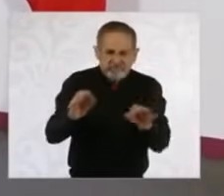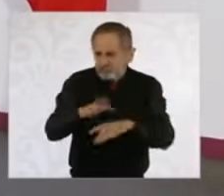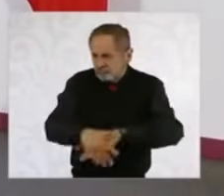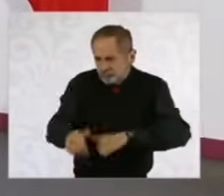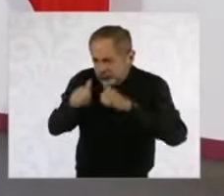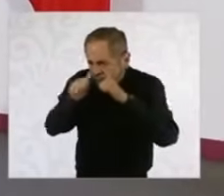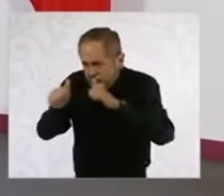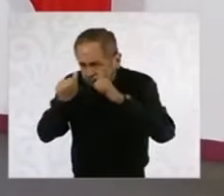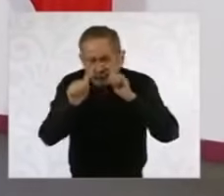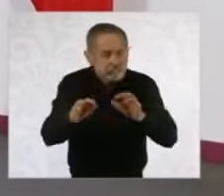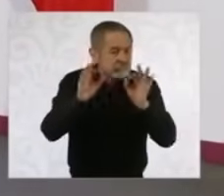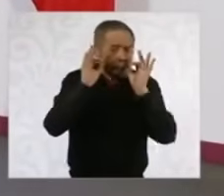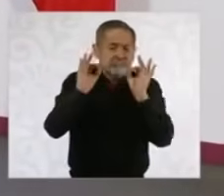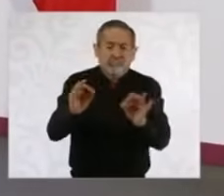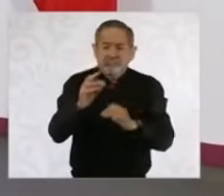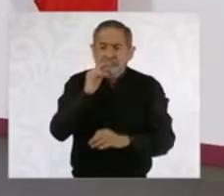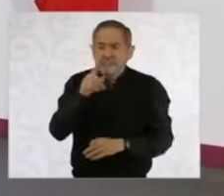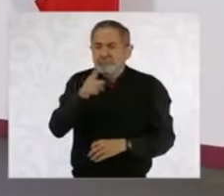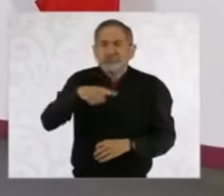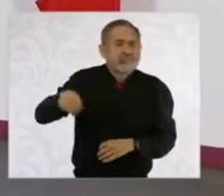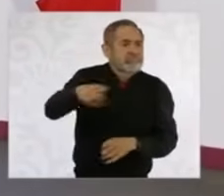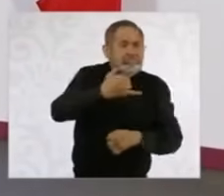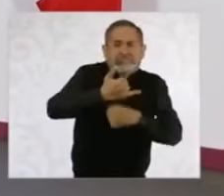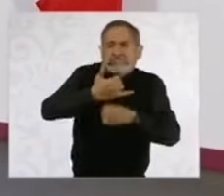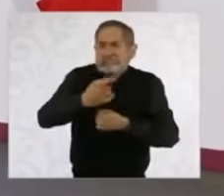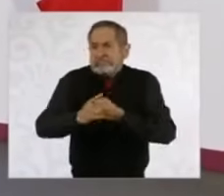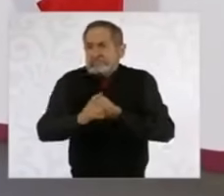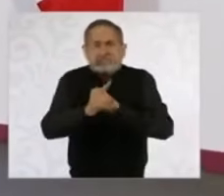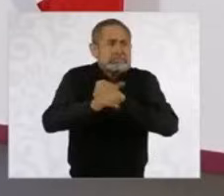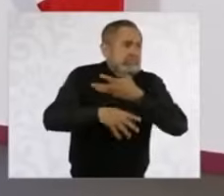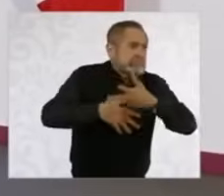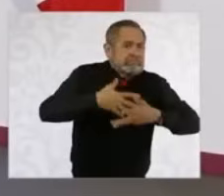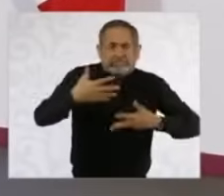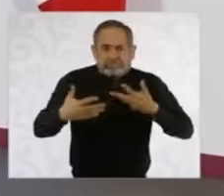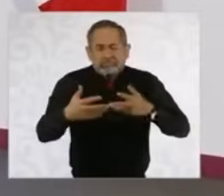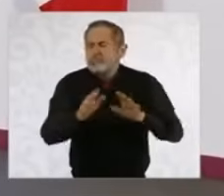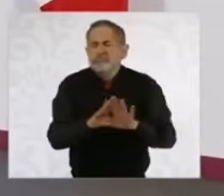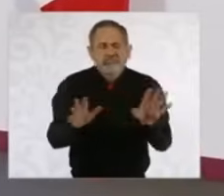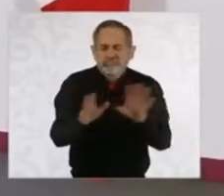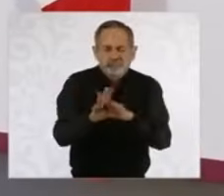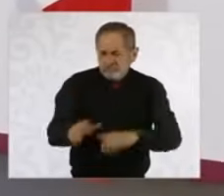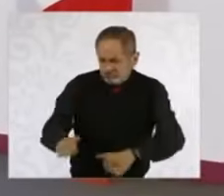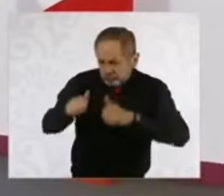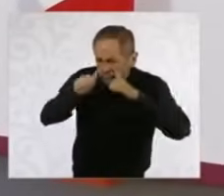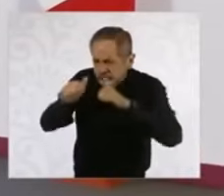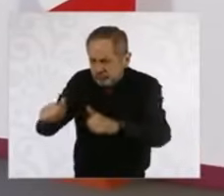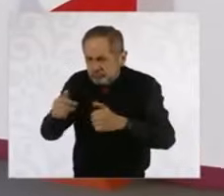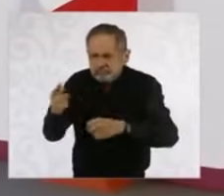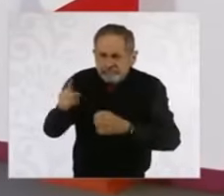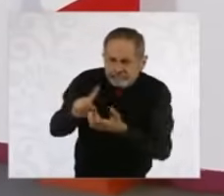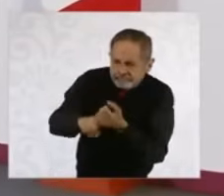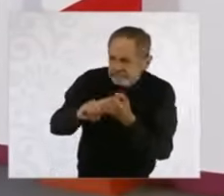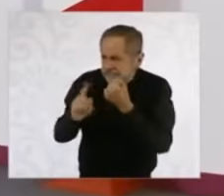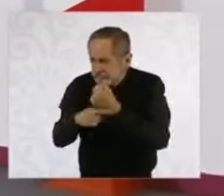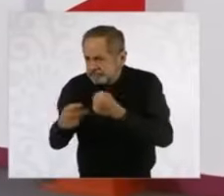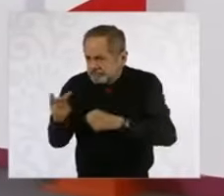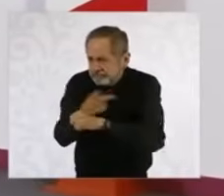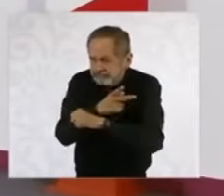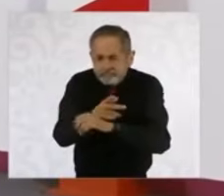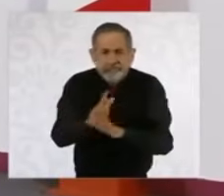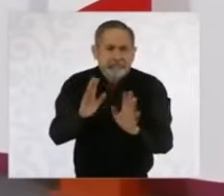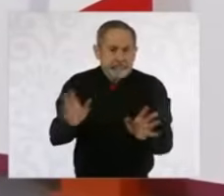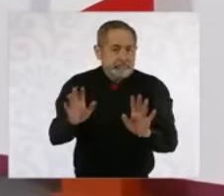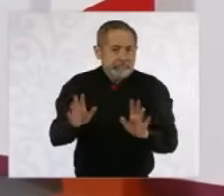atención a la inseguridad, poniendo mucho énfasis en la atención a las causas, pero no por ello dejar